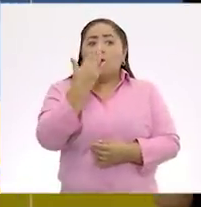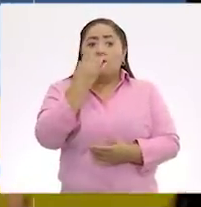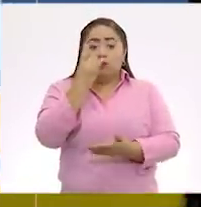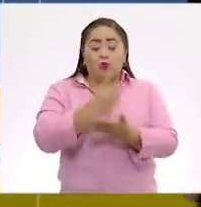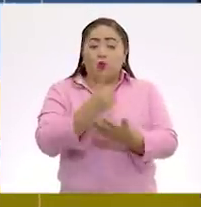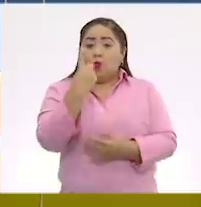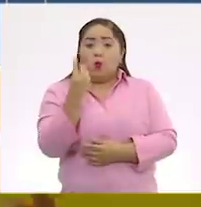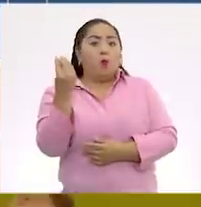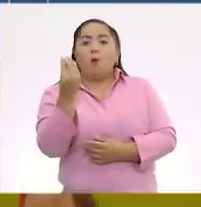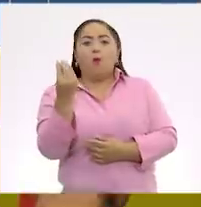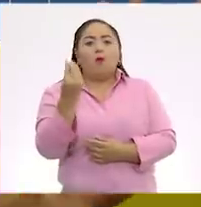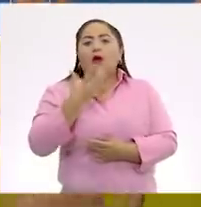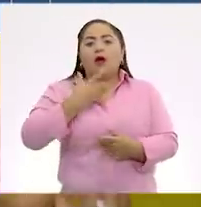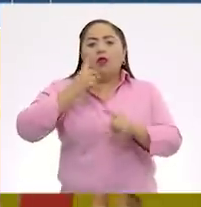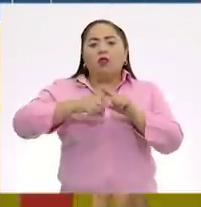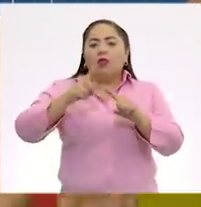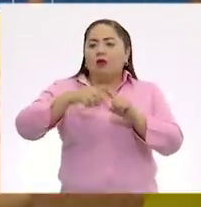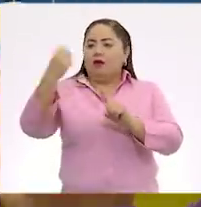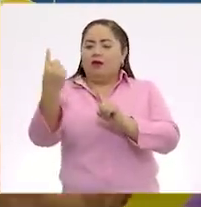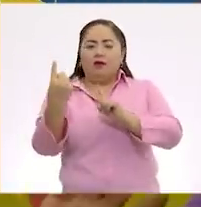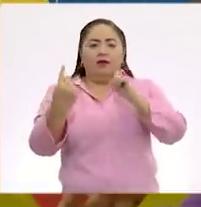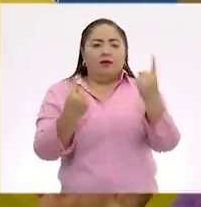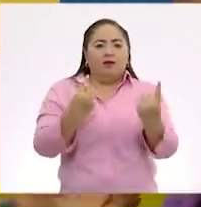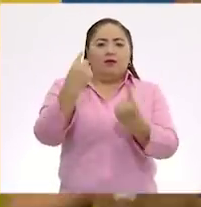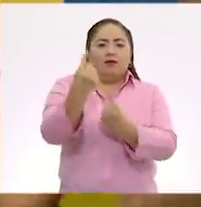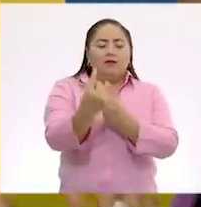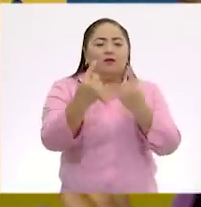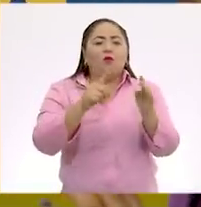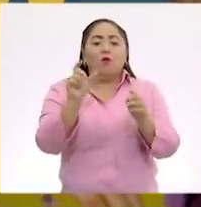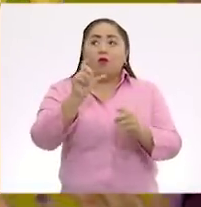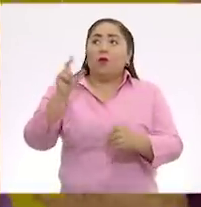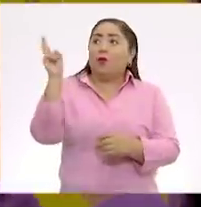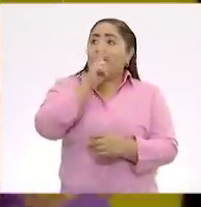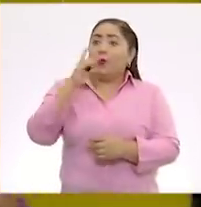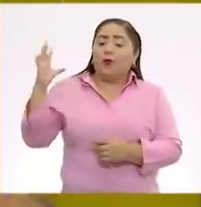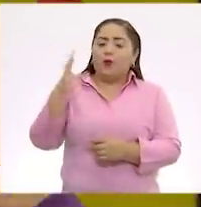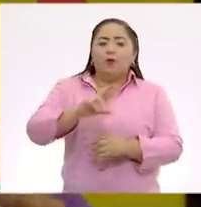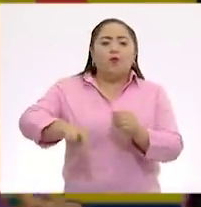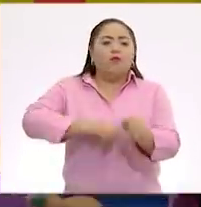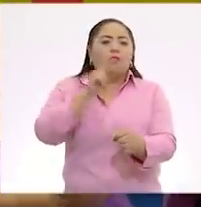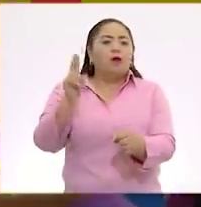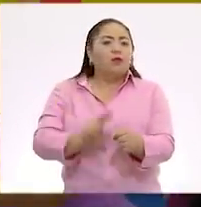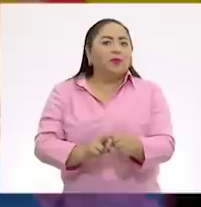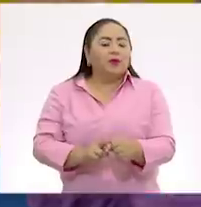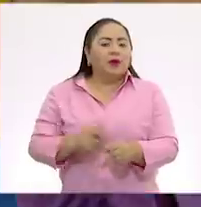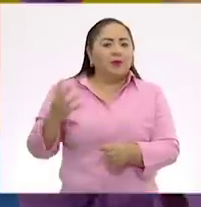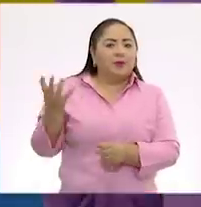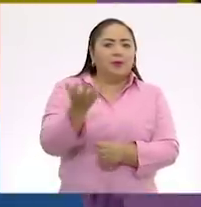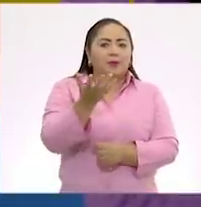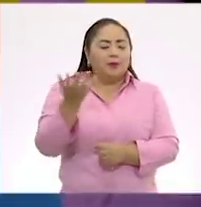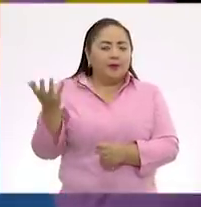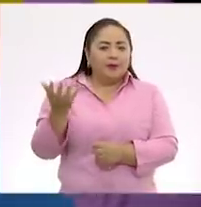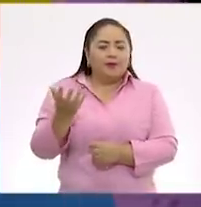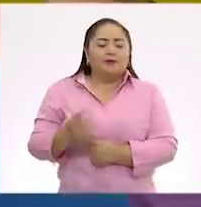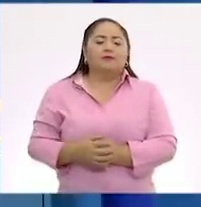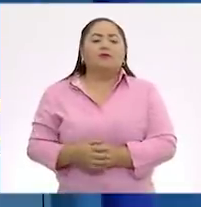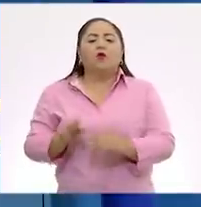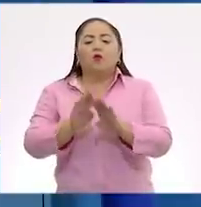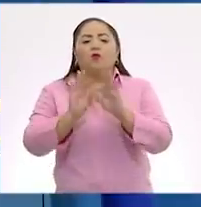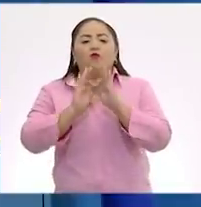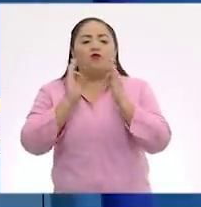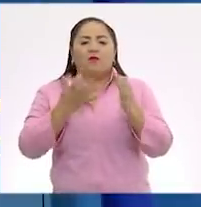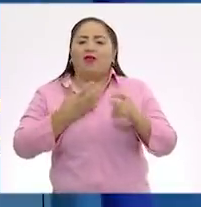una sola forma, sino que adoptan con el movimiento natural del aire, adoptan